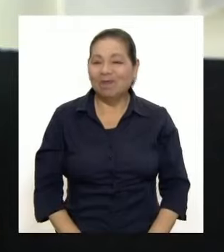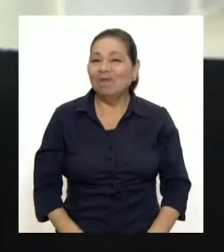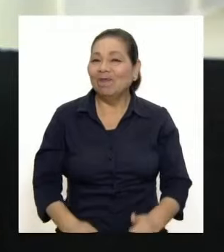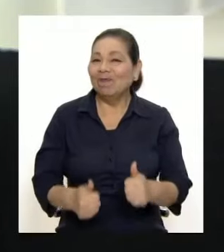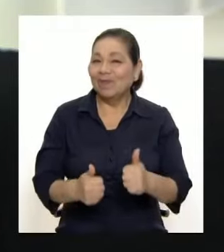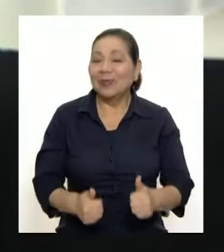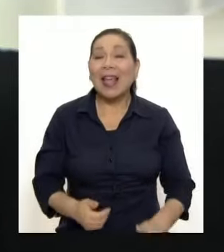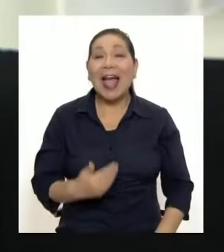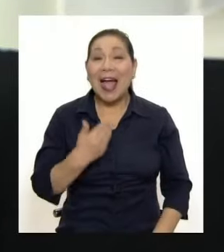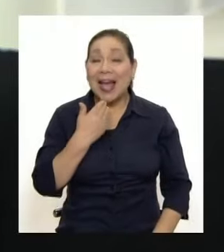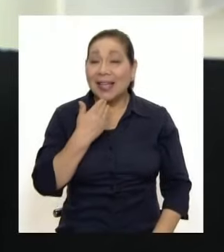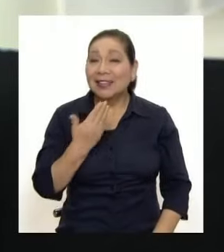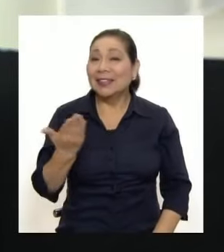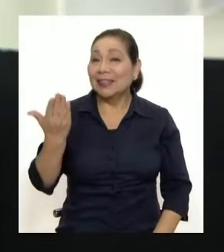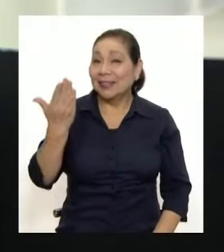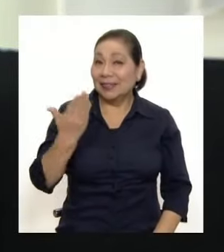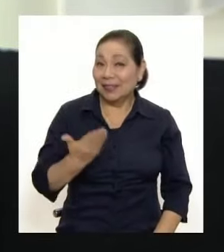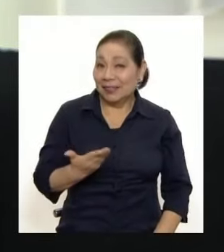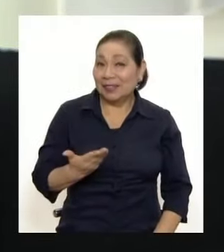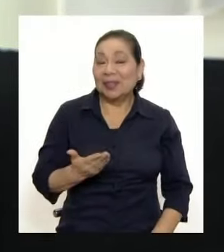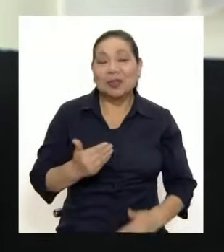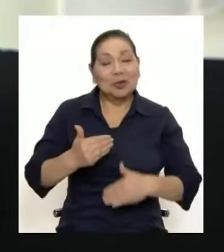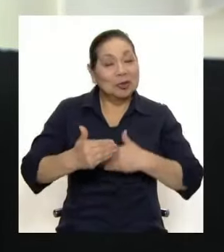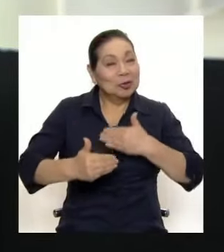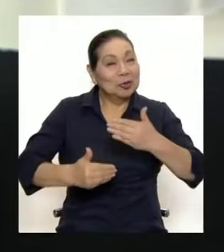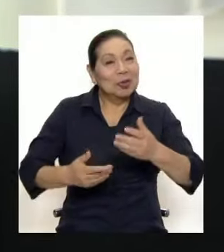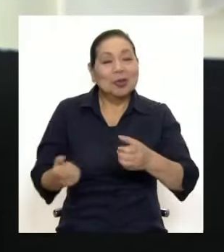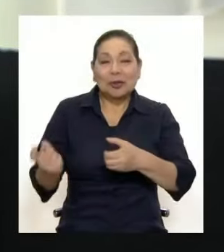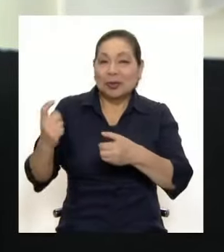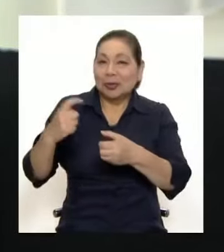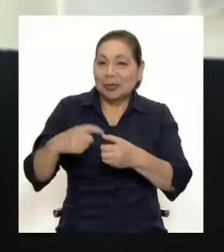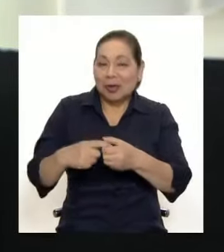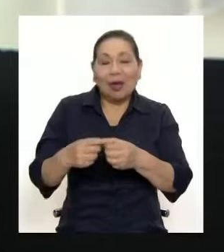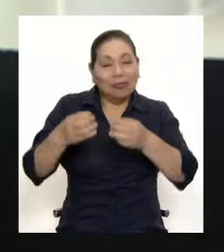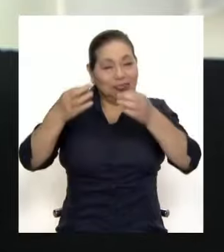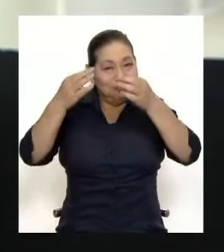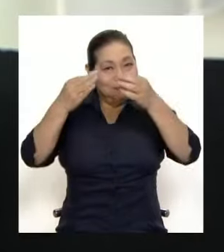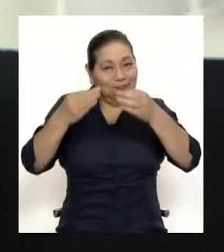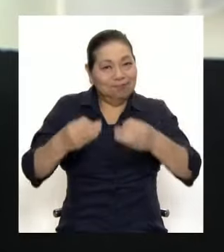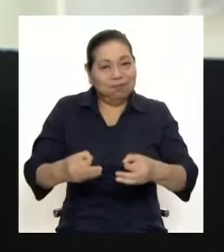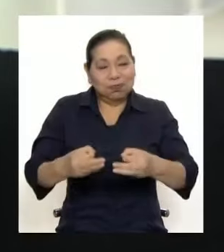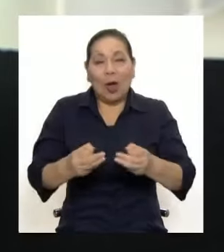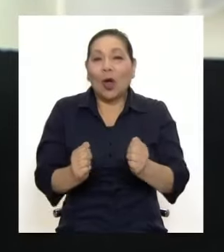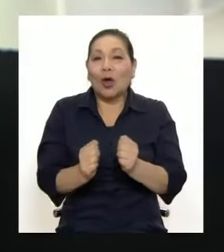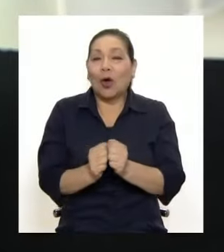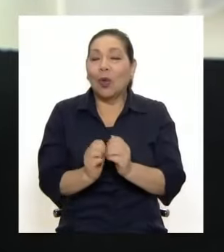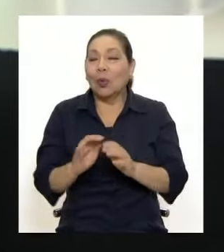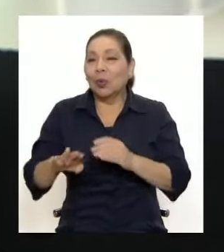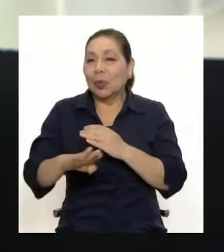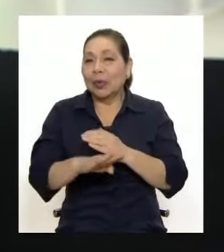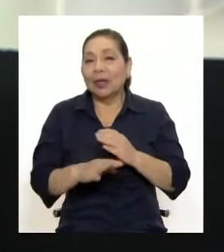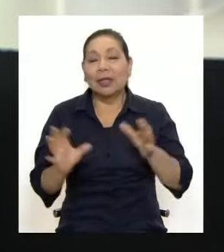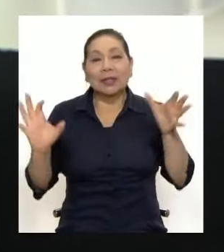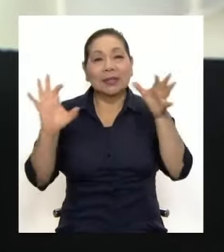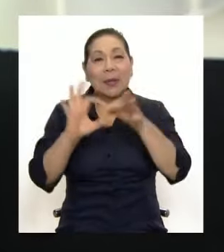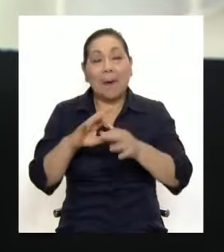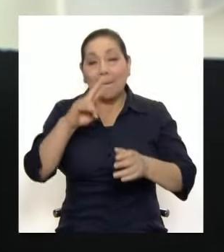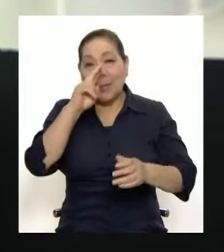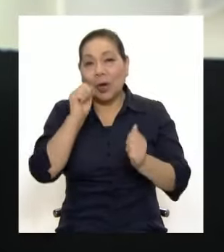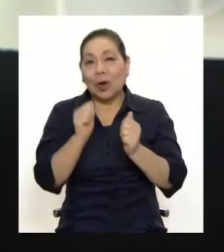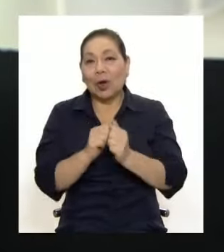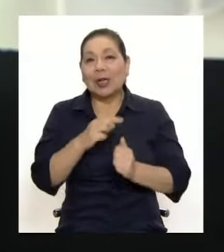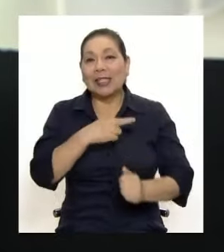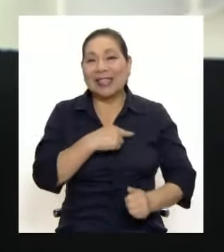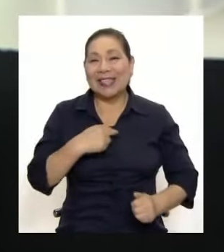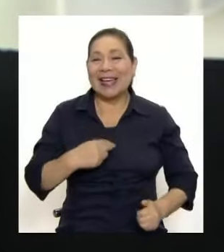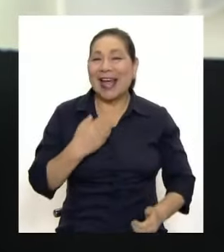señor barnech un gusto conversar con usted y que se sigan afianzando reafirmando consolidando estos lazos entre Perú